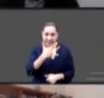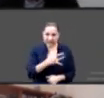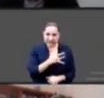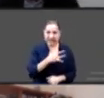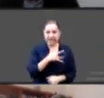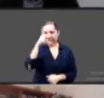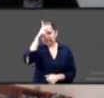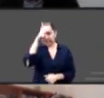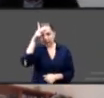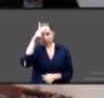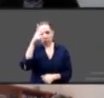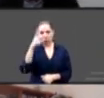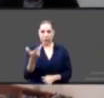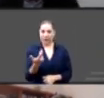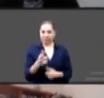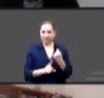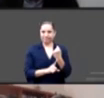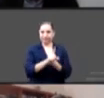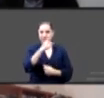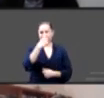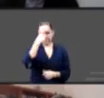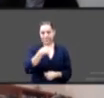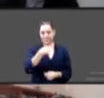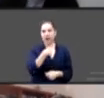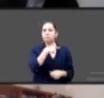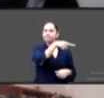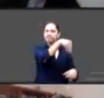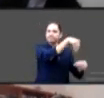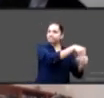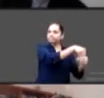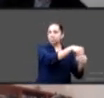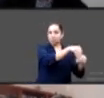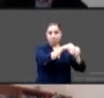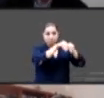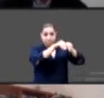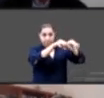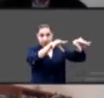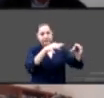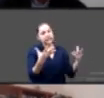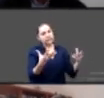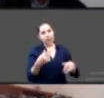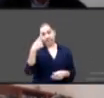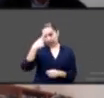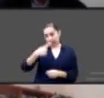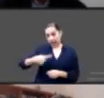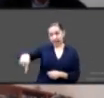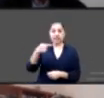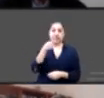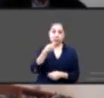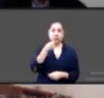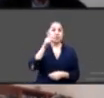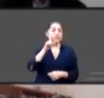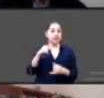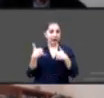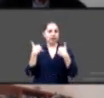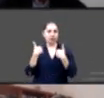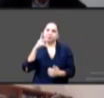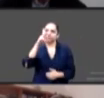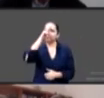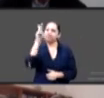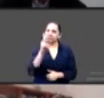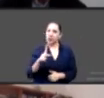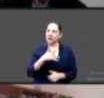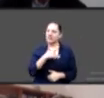que salen de este círculo, y más para los niños, niñas y adolescentes. No me quiero detener mucho en esto también porque este es un tema bastante